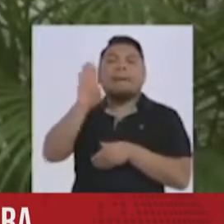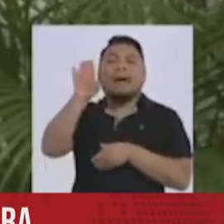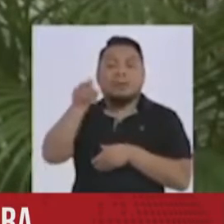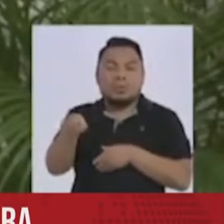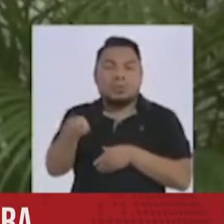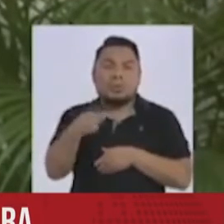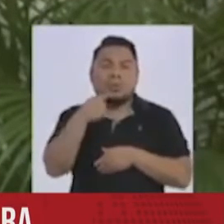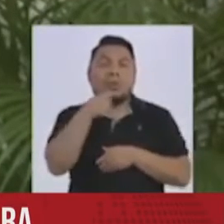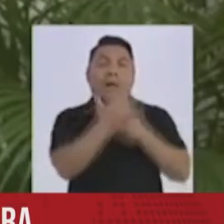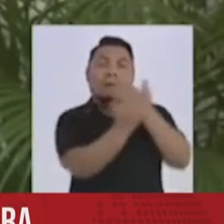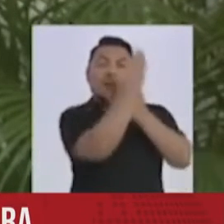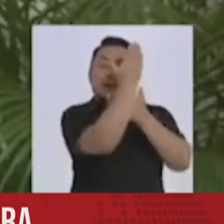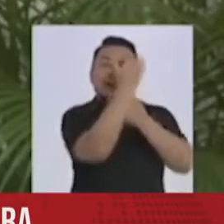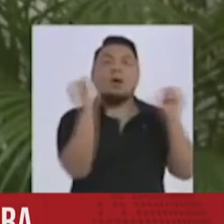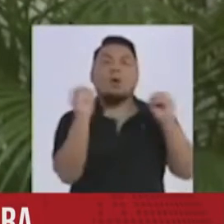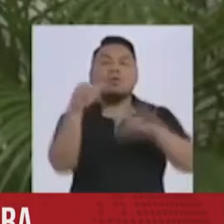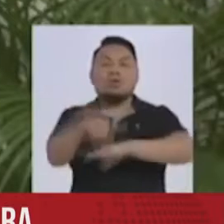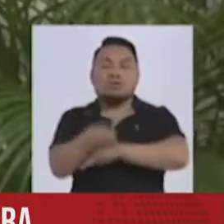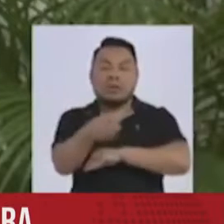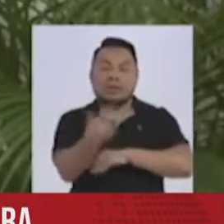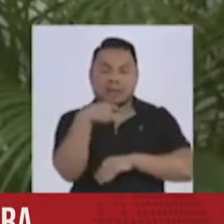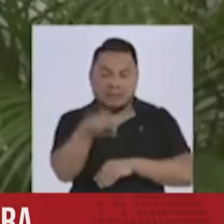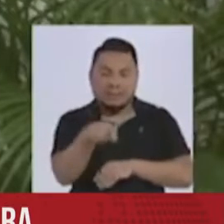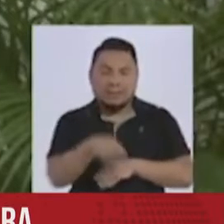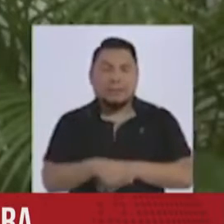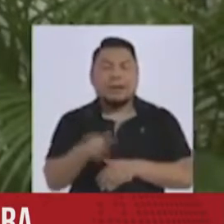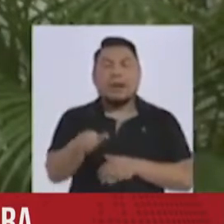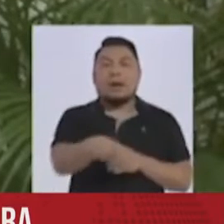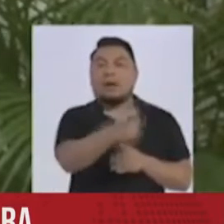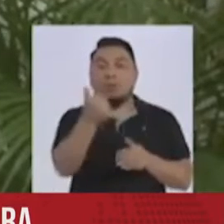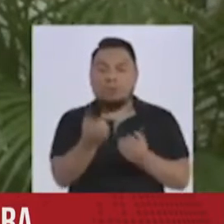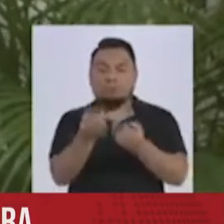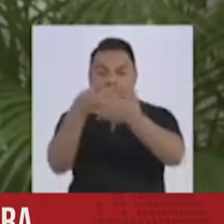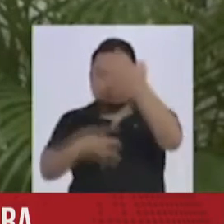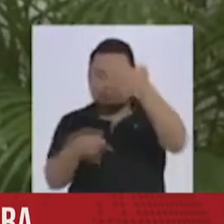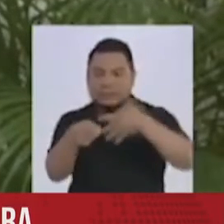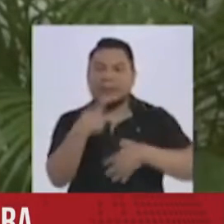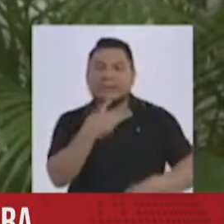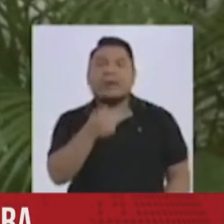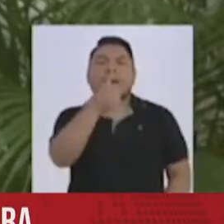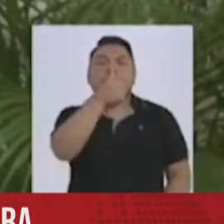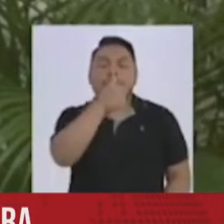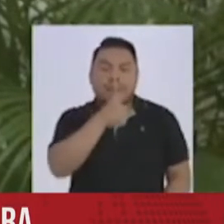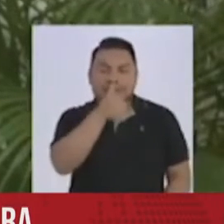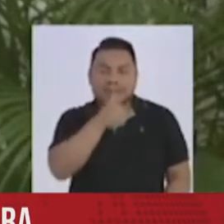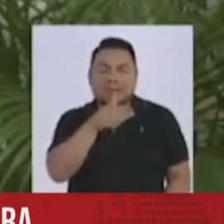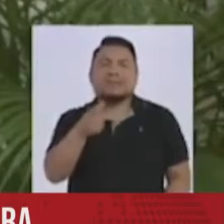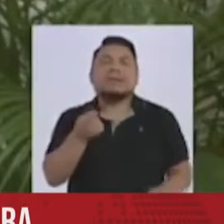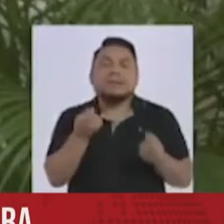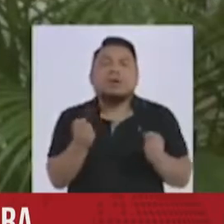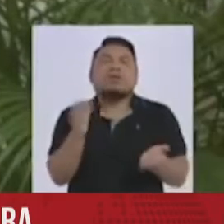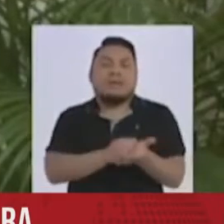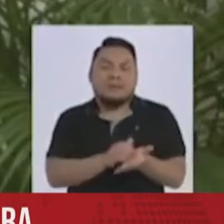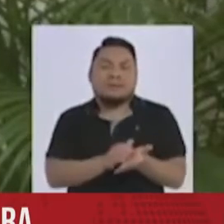o AM o PM. Y va a haber otras pantallas en que va a decir: paciencia, intente otra vez. ¿Por qué hemos hecho